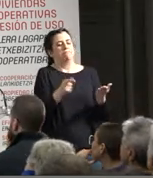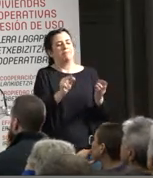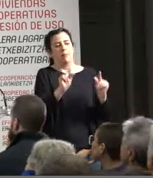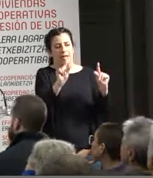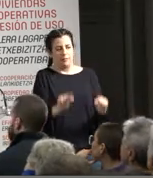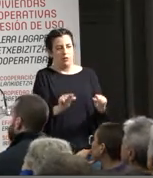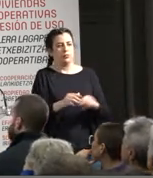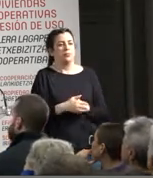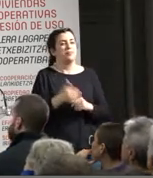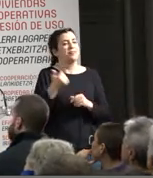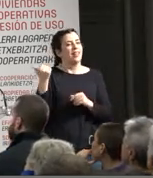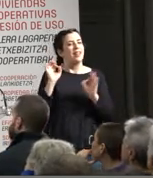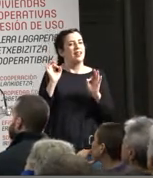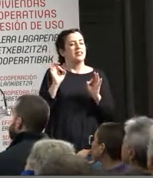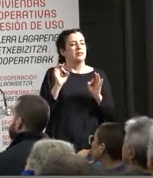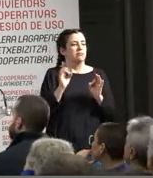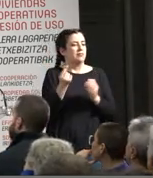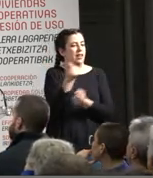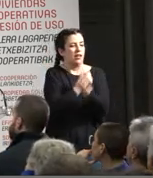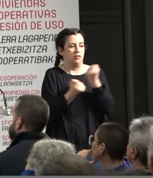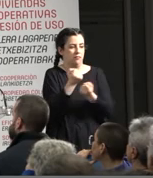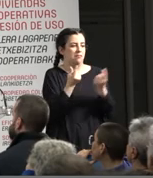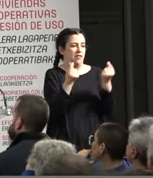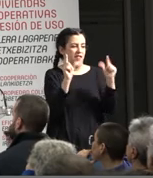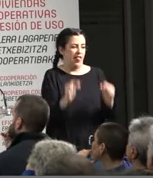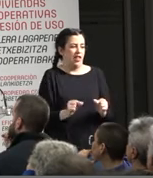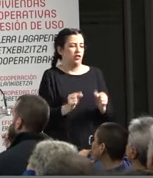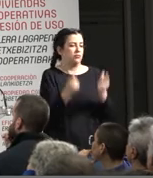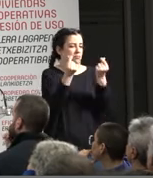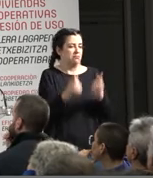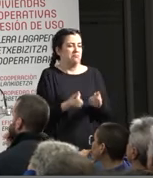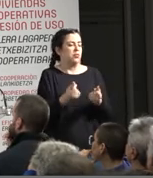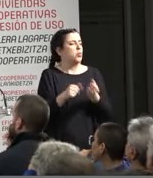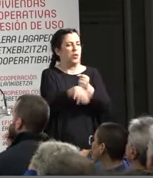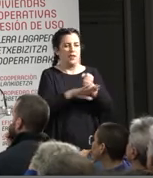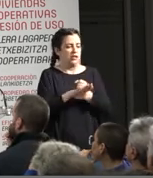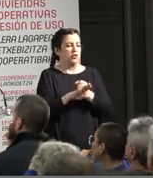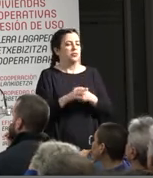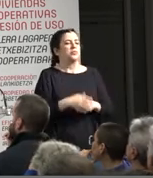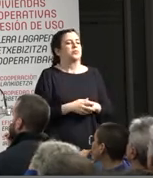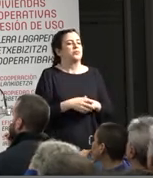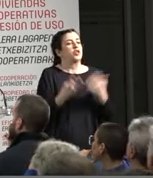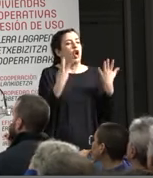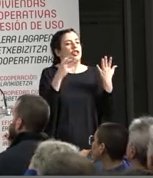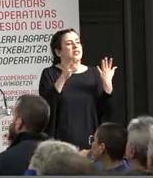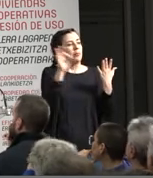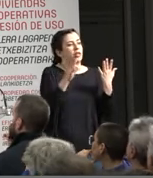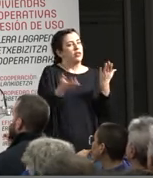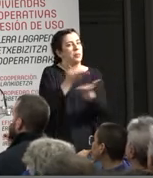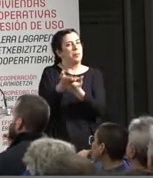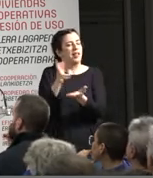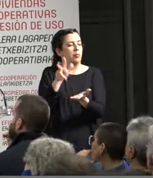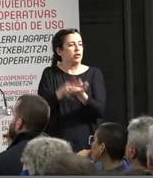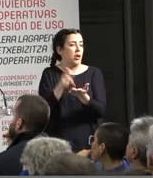Este es un poco el esquema financiero a nivel muy básico, para que lo podáis ver las personas que no conocéis el modelo, que es que el 80% se pide una hipoteca a una